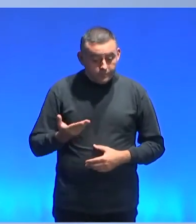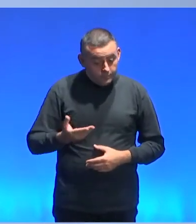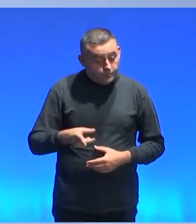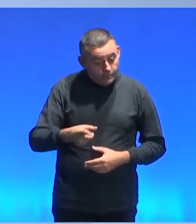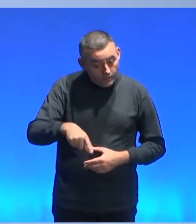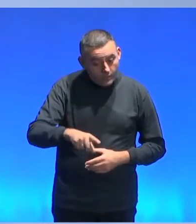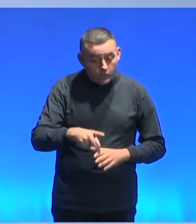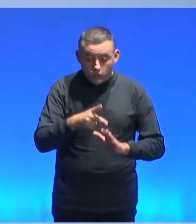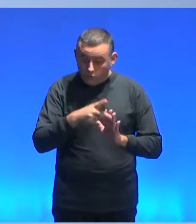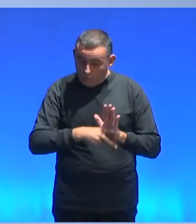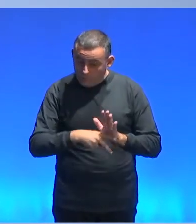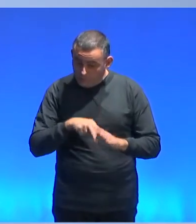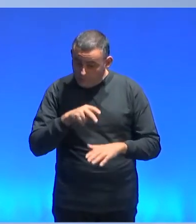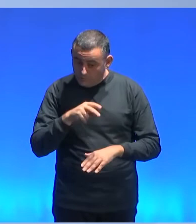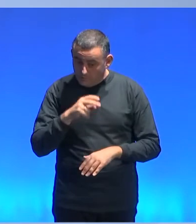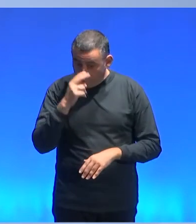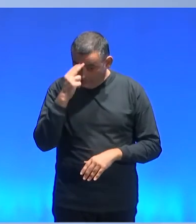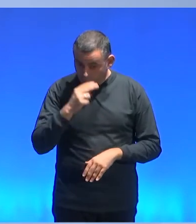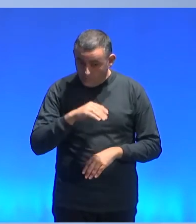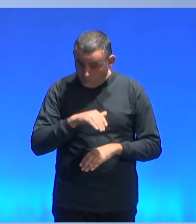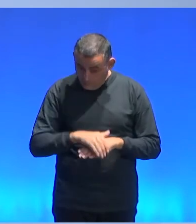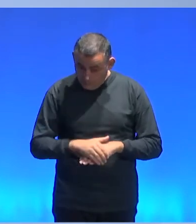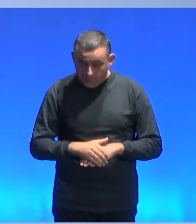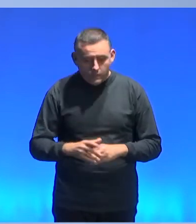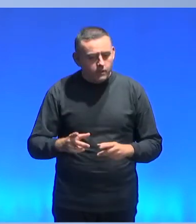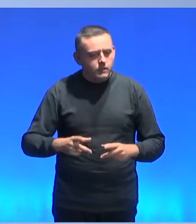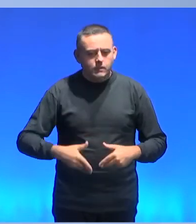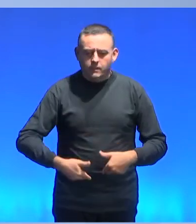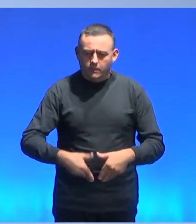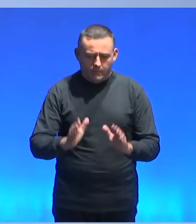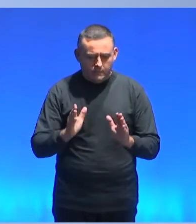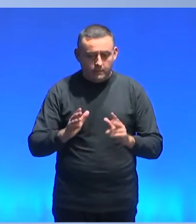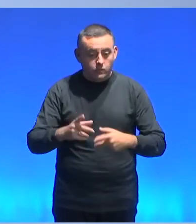normas, vuelve y cuando vuelves me cuentas.